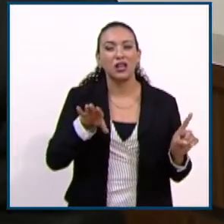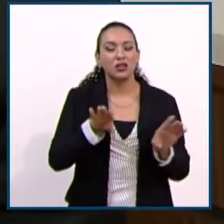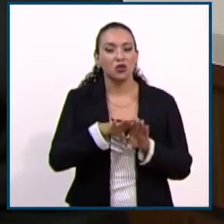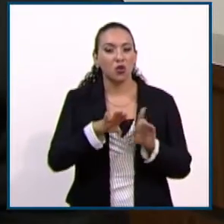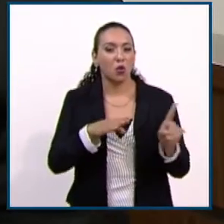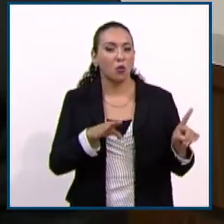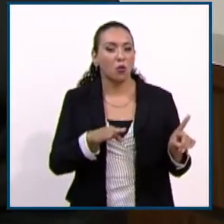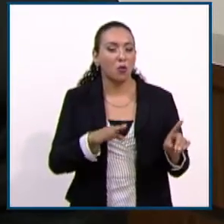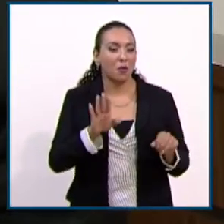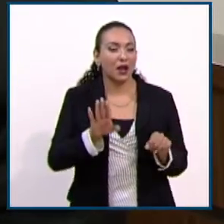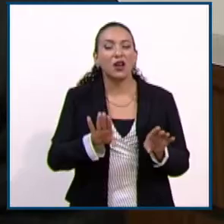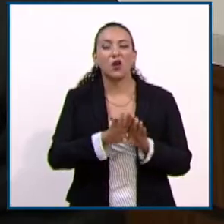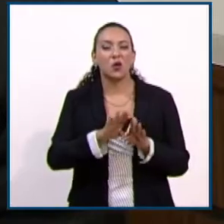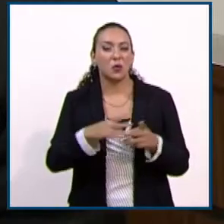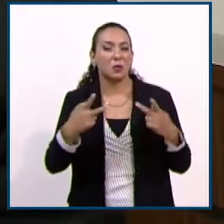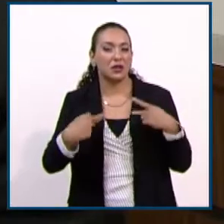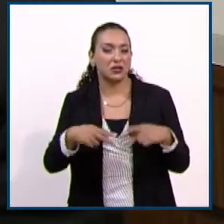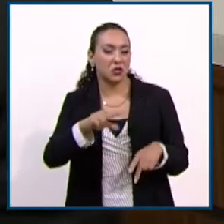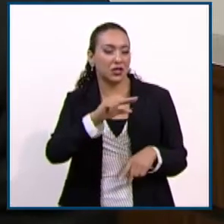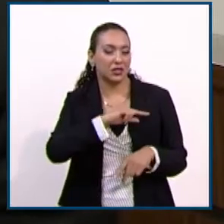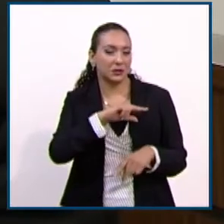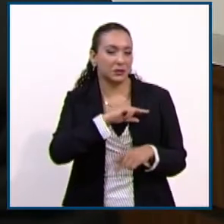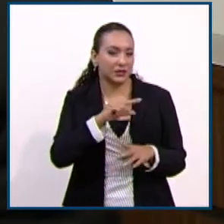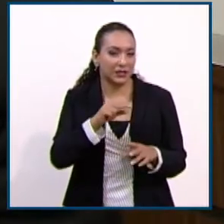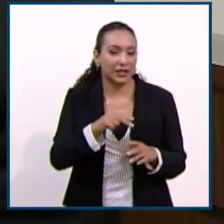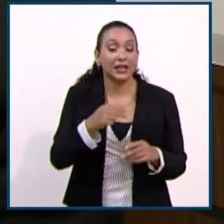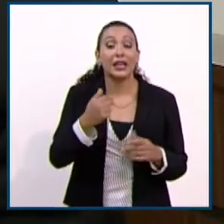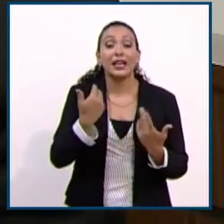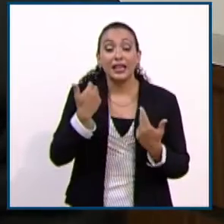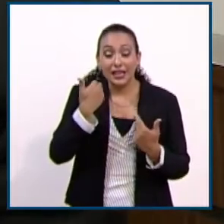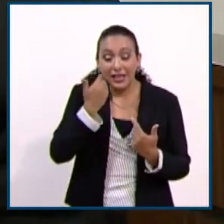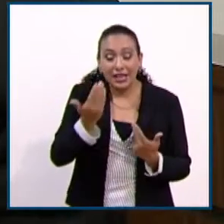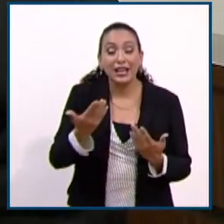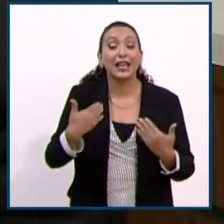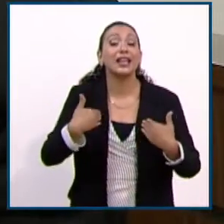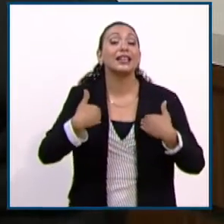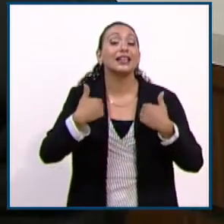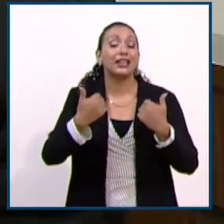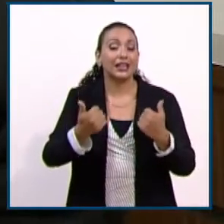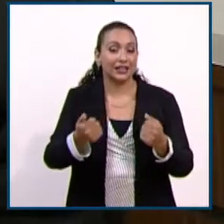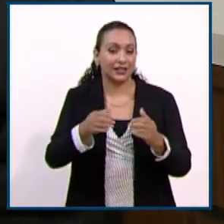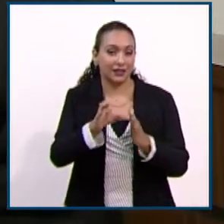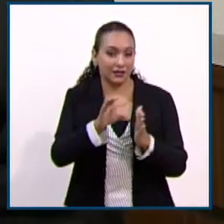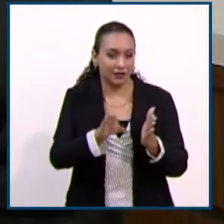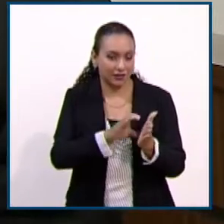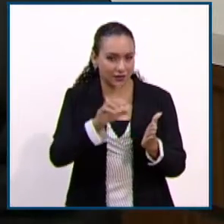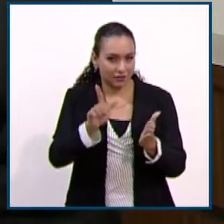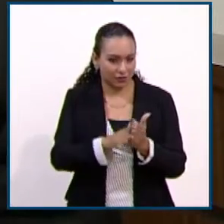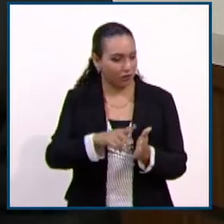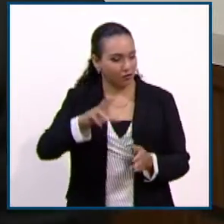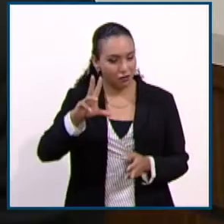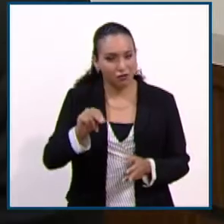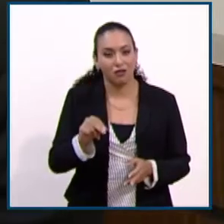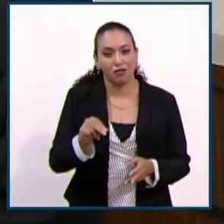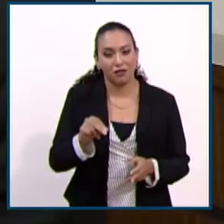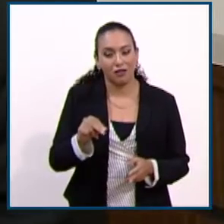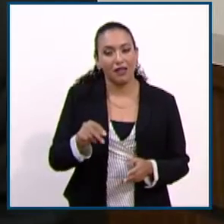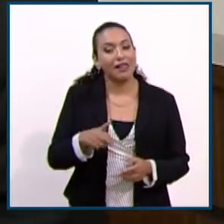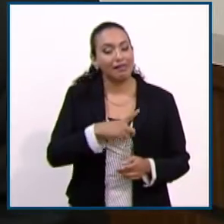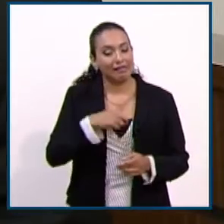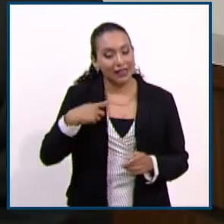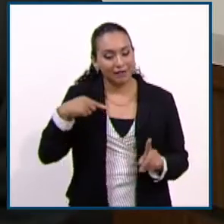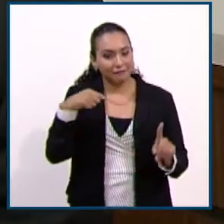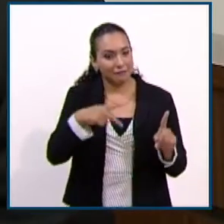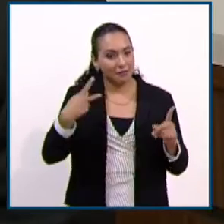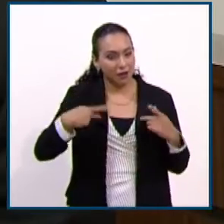perito en derecho constitucional que va a interpretar la Constitución y que lo va a hacer digamos que tiene